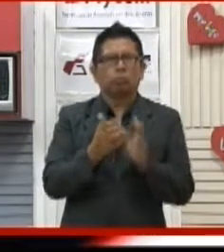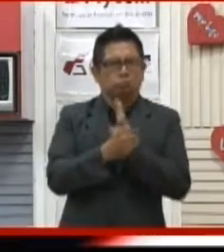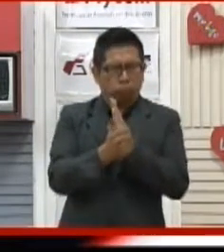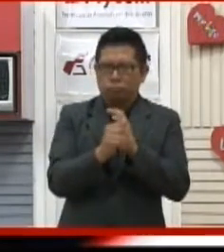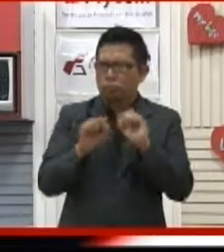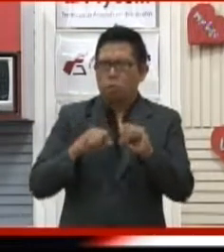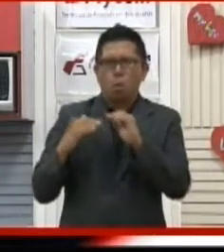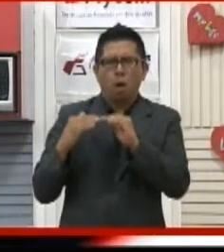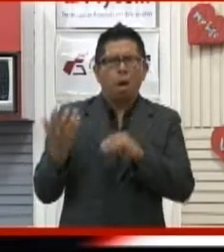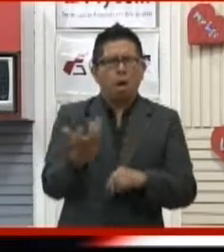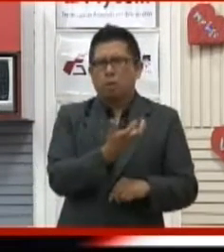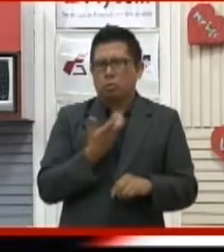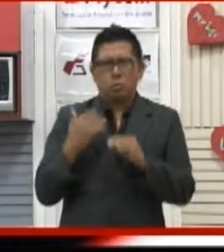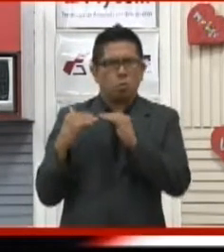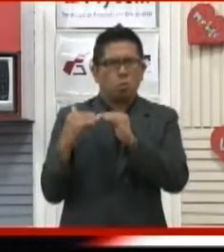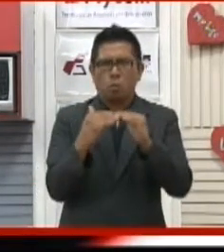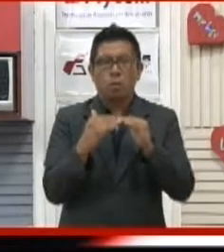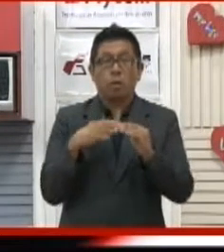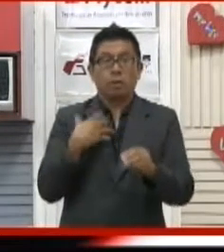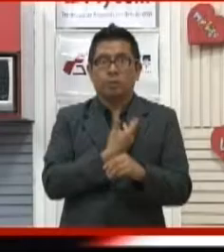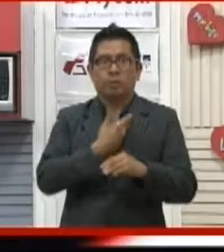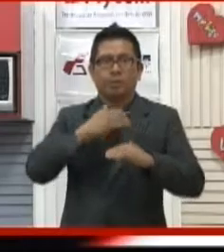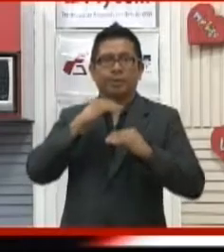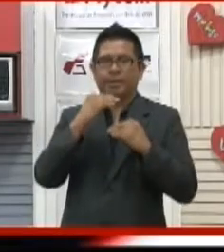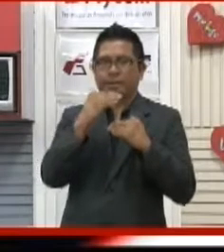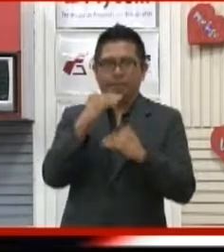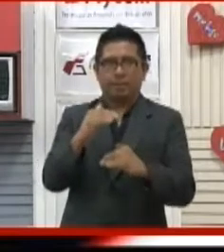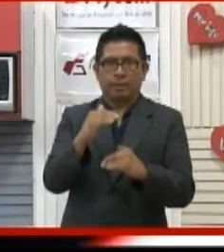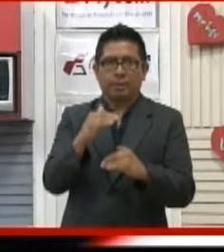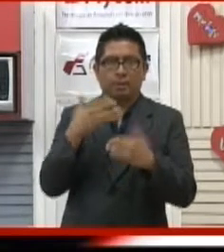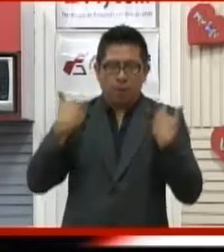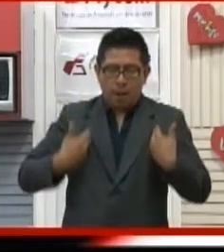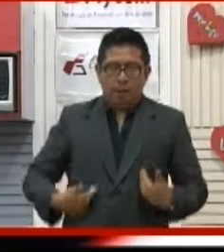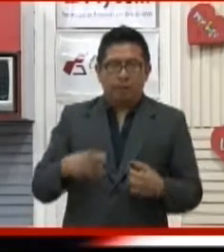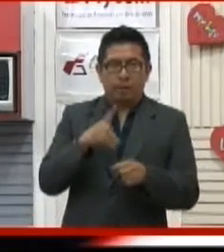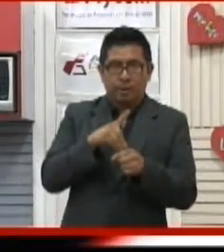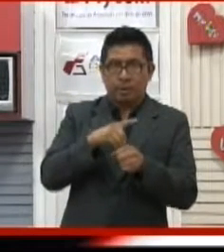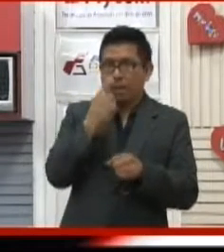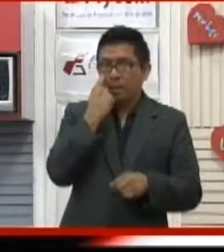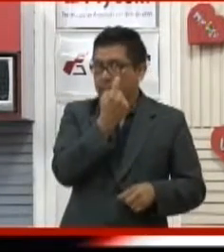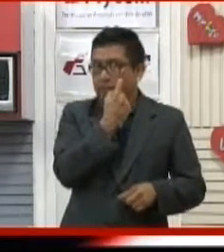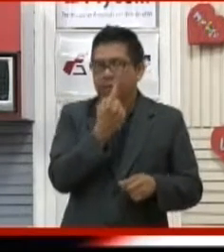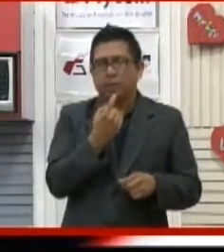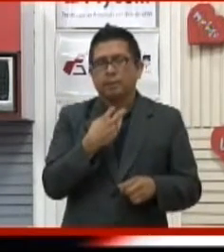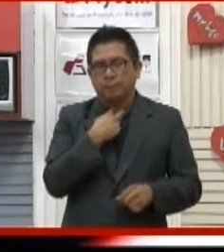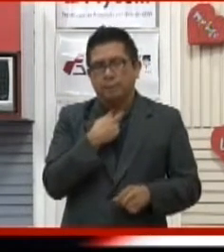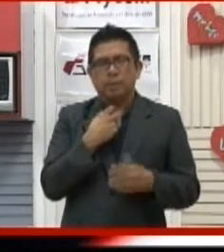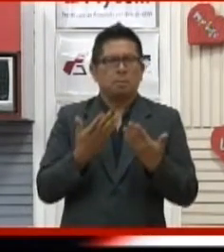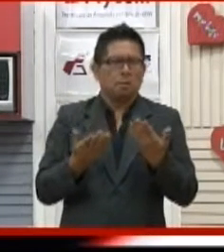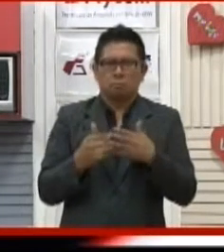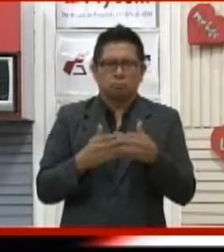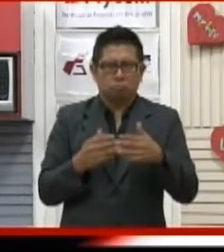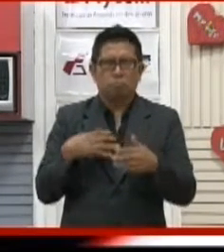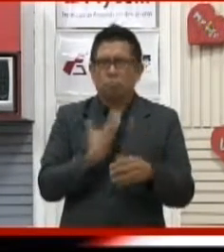como cualquier otra persona. Sí tenemos la limitante de nuestra discapacidad visual, pero podemos